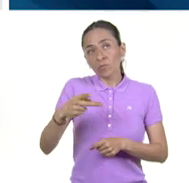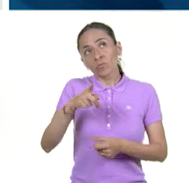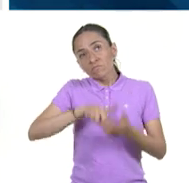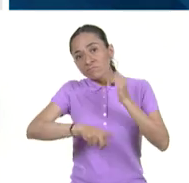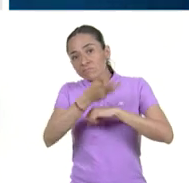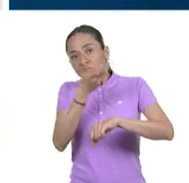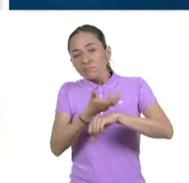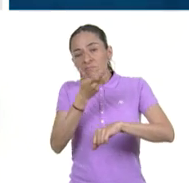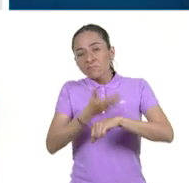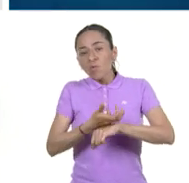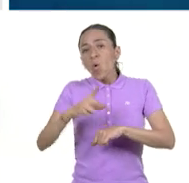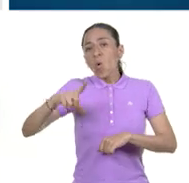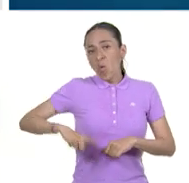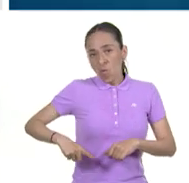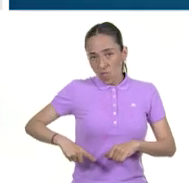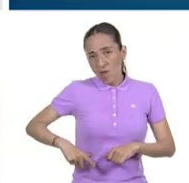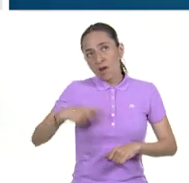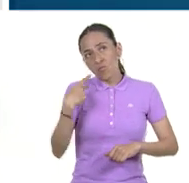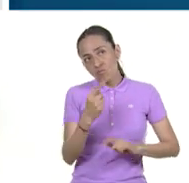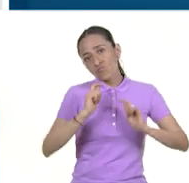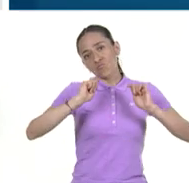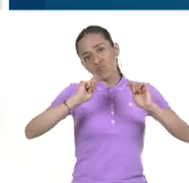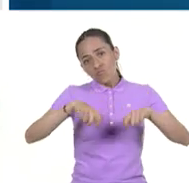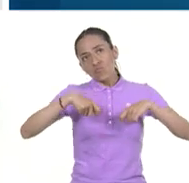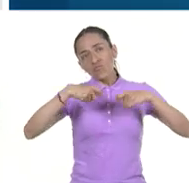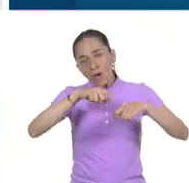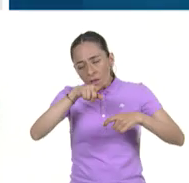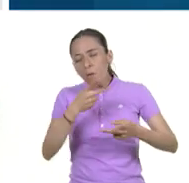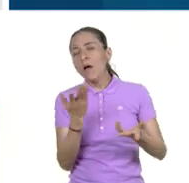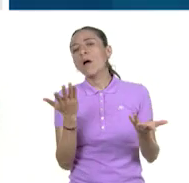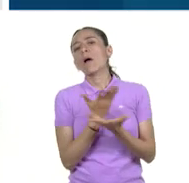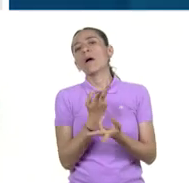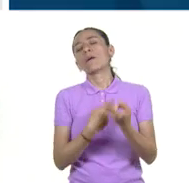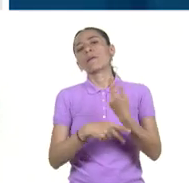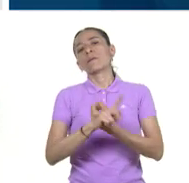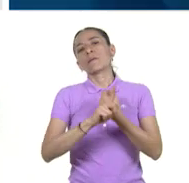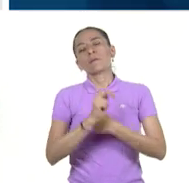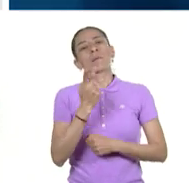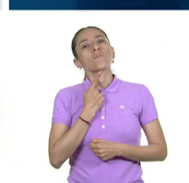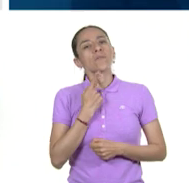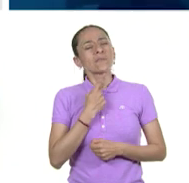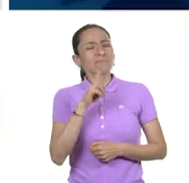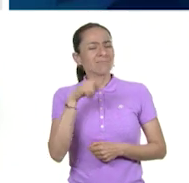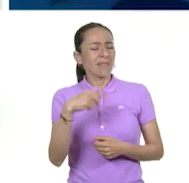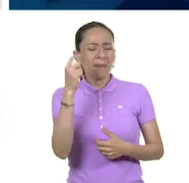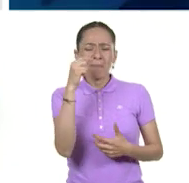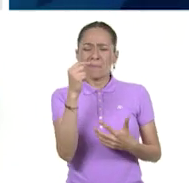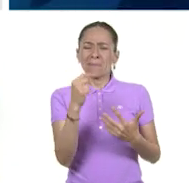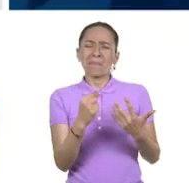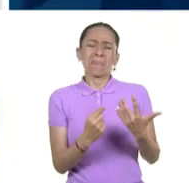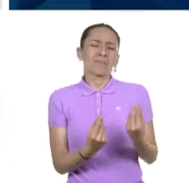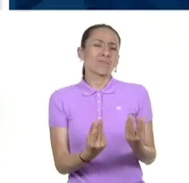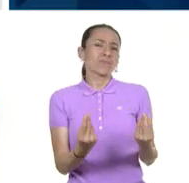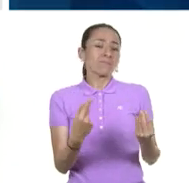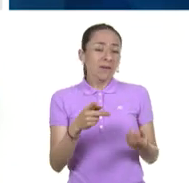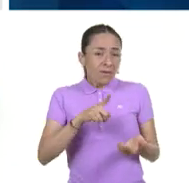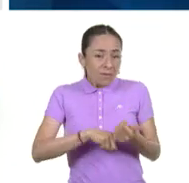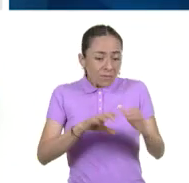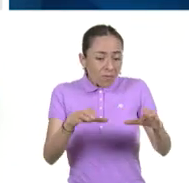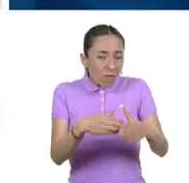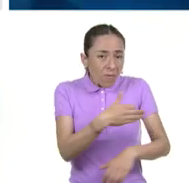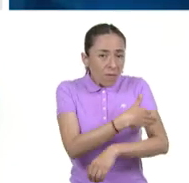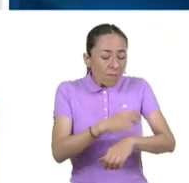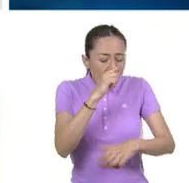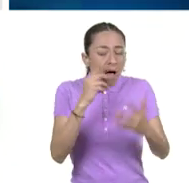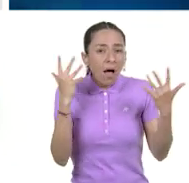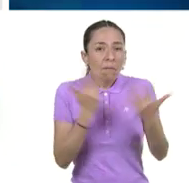estadounidenses, es el hecho de la crisis política. Es una multitud de razones, pero que afectan núcleos familiares. Los sistemas